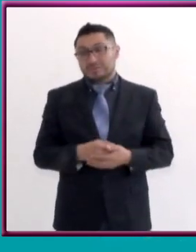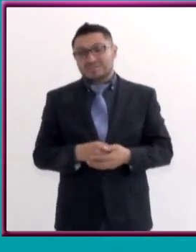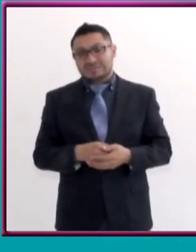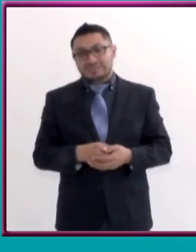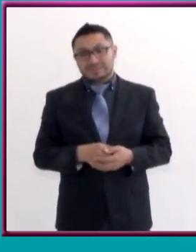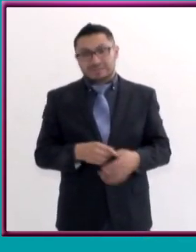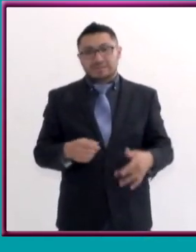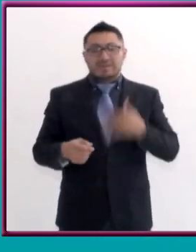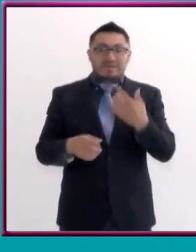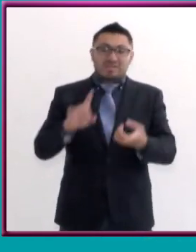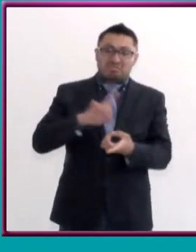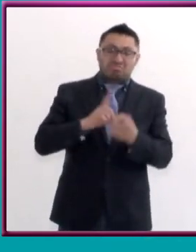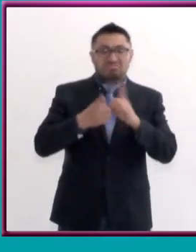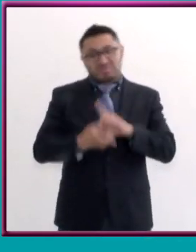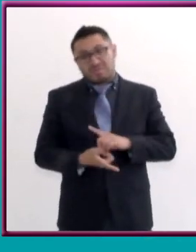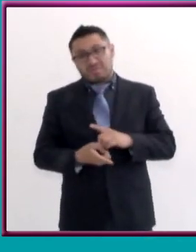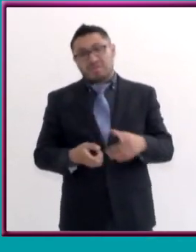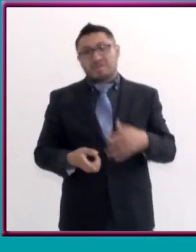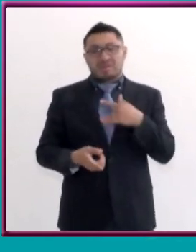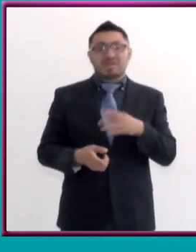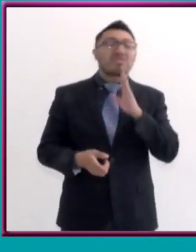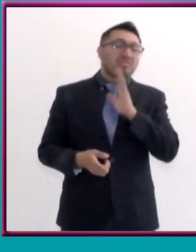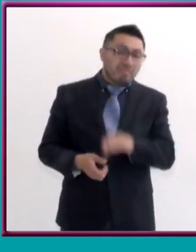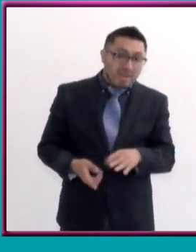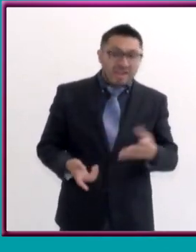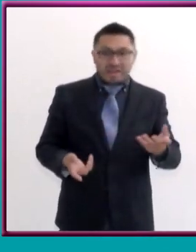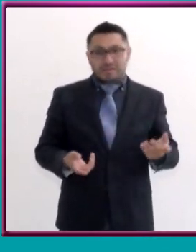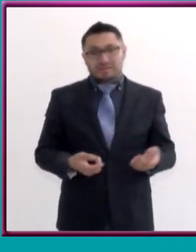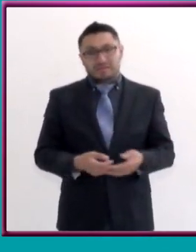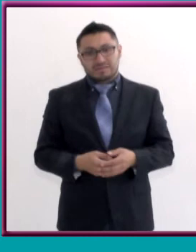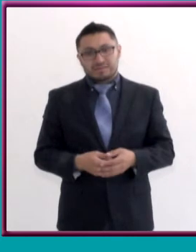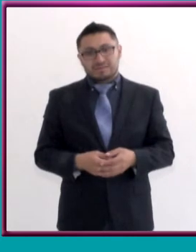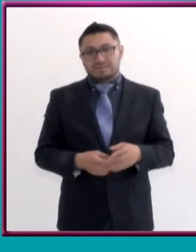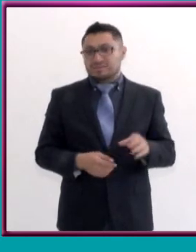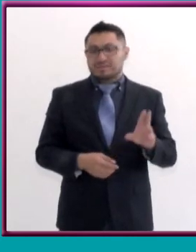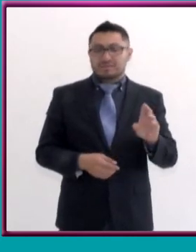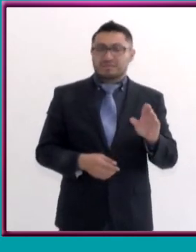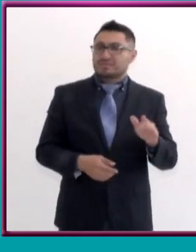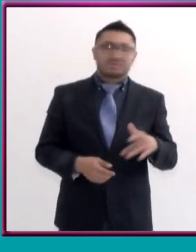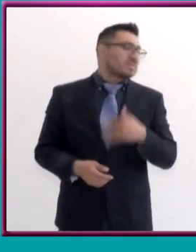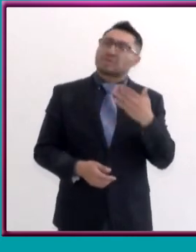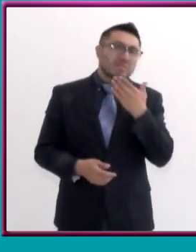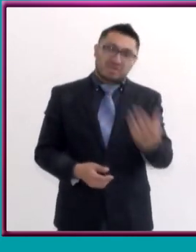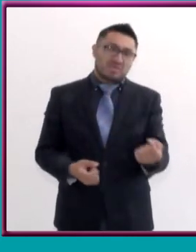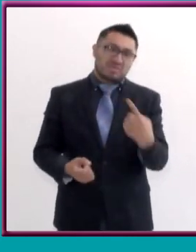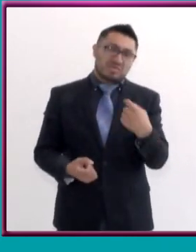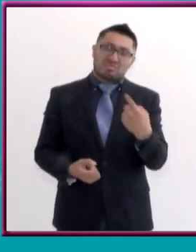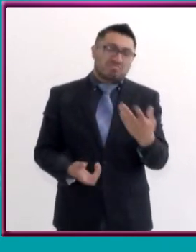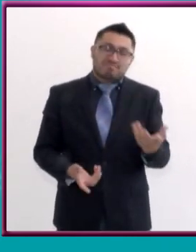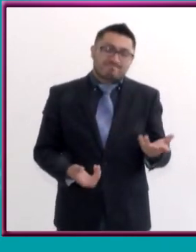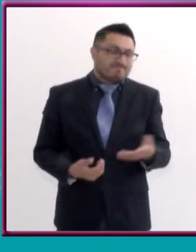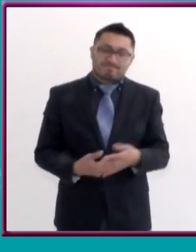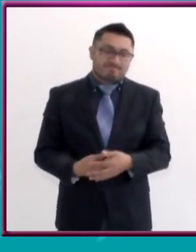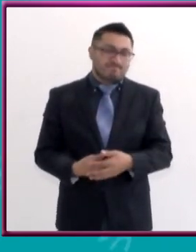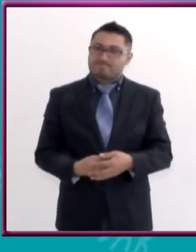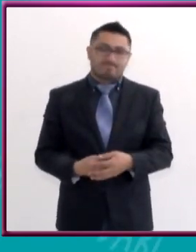decirse me siento deprimido, me siento mal, no me siento bien conmigo